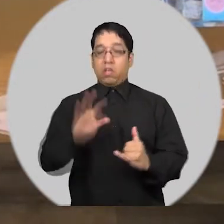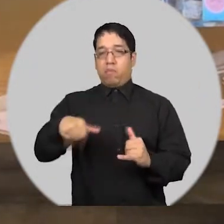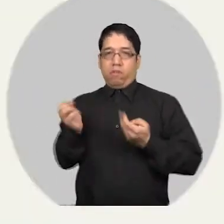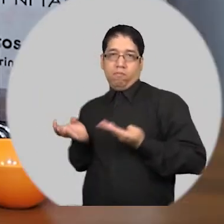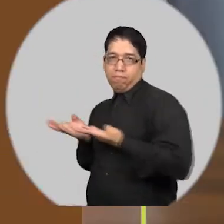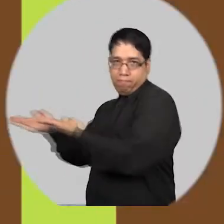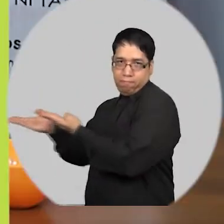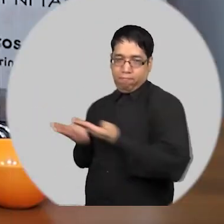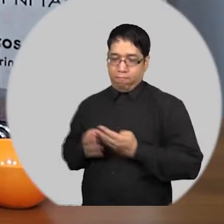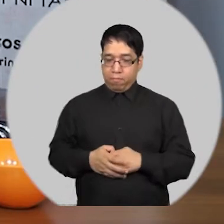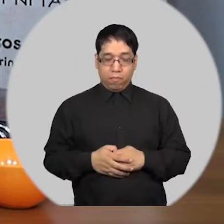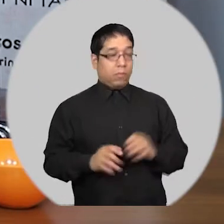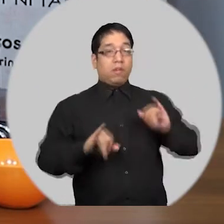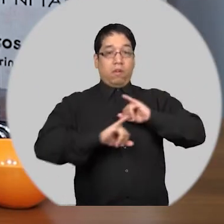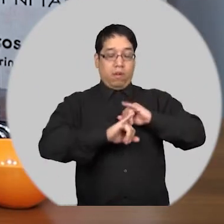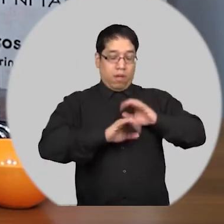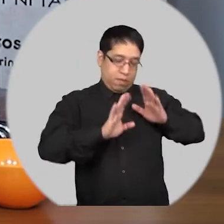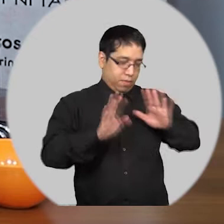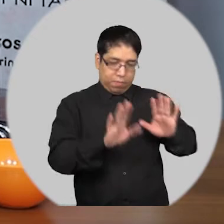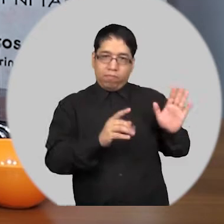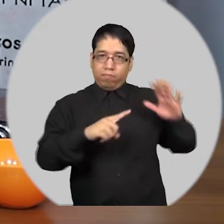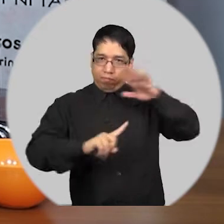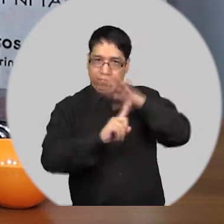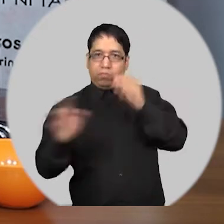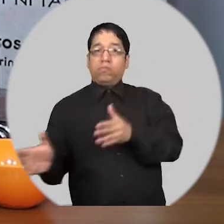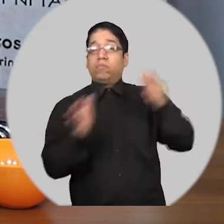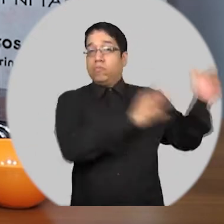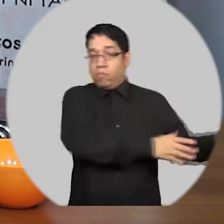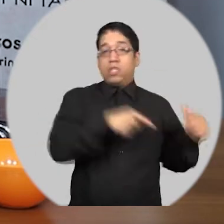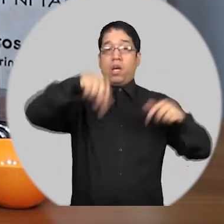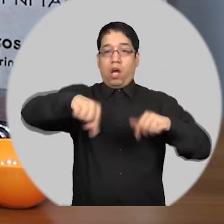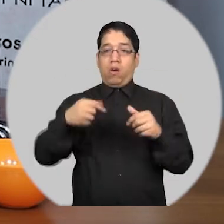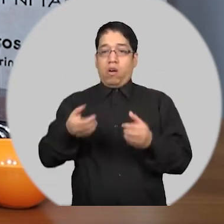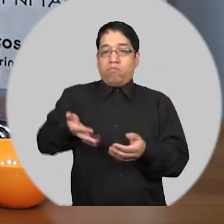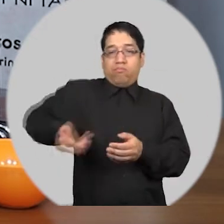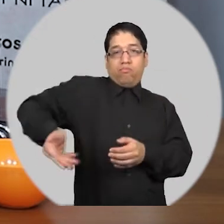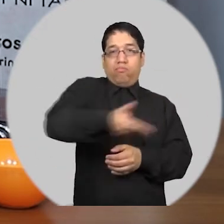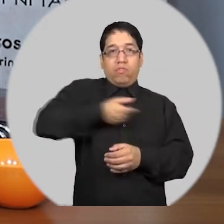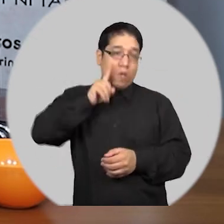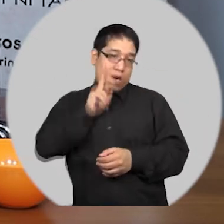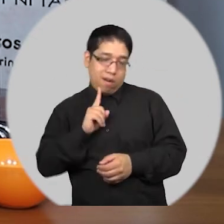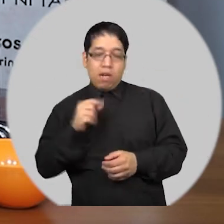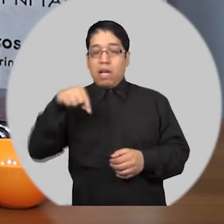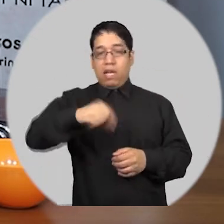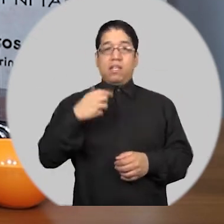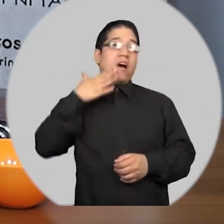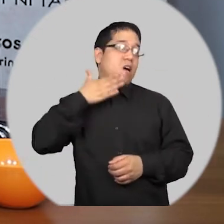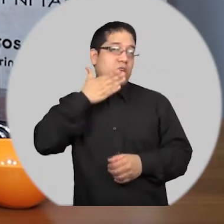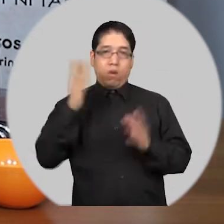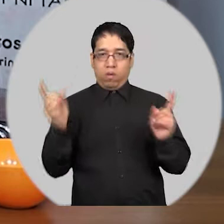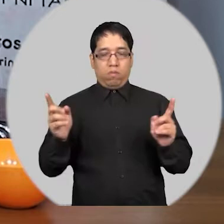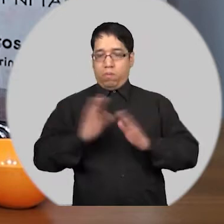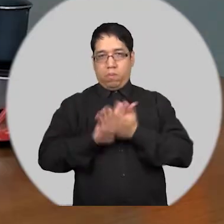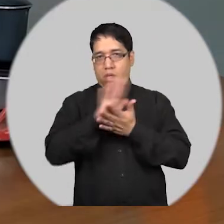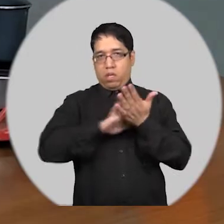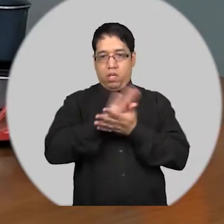horno. Ahora vamos con la crema pastelera. Esta crema pastelera es sin azúcar. Vamos a reemplazar el azúcar